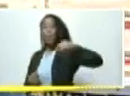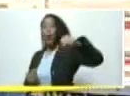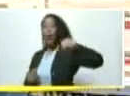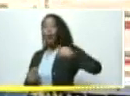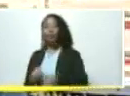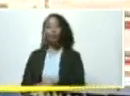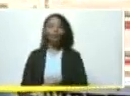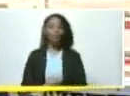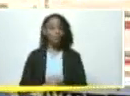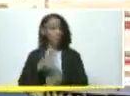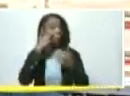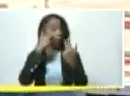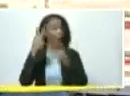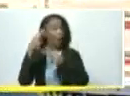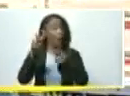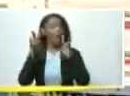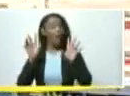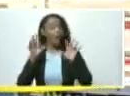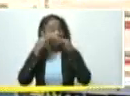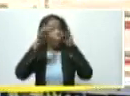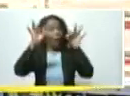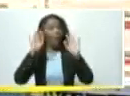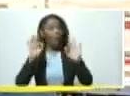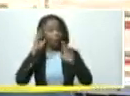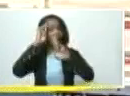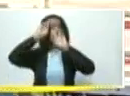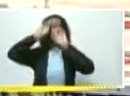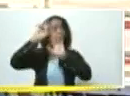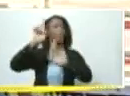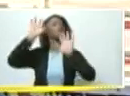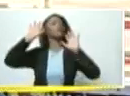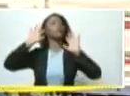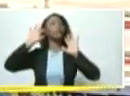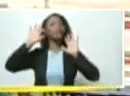Ah, para que vean, pues, para que respeten.